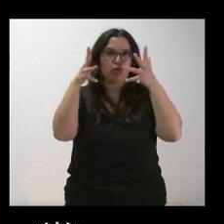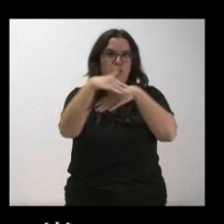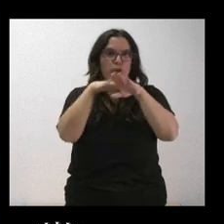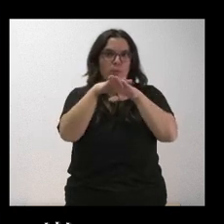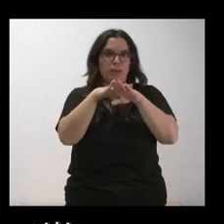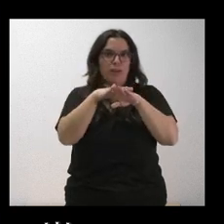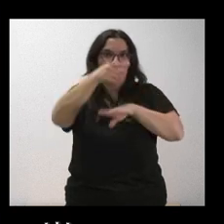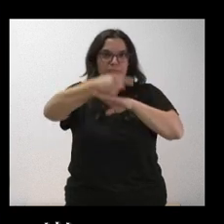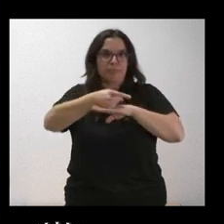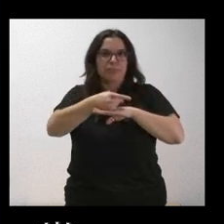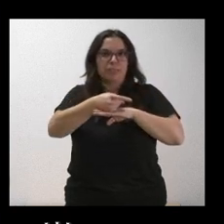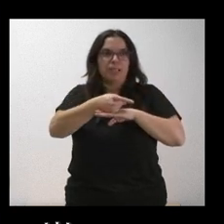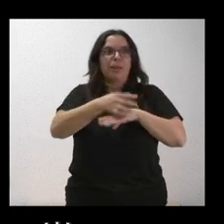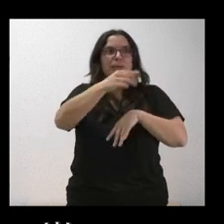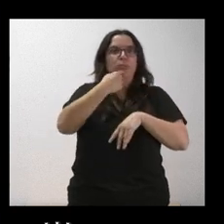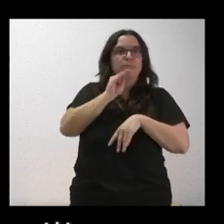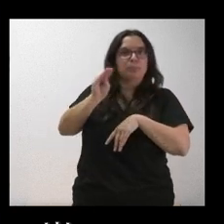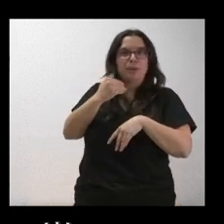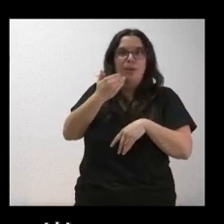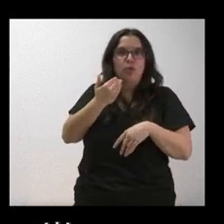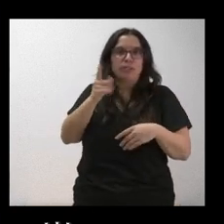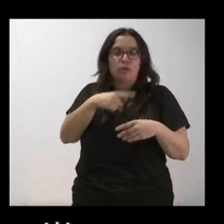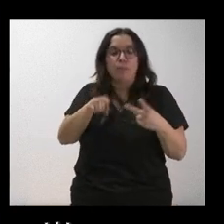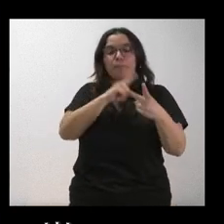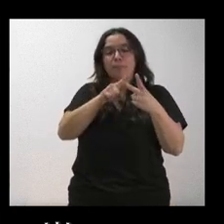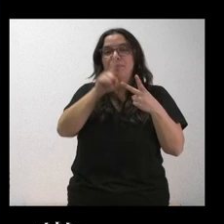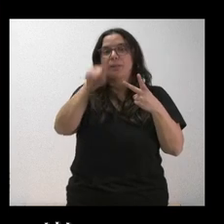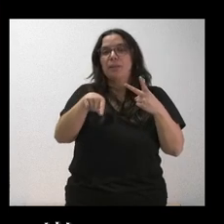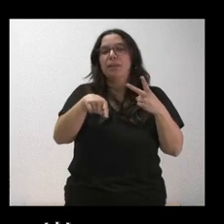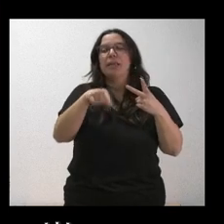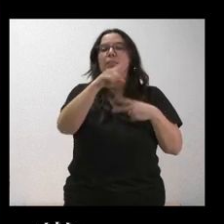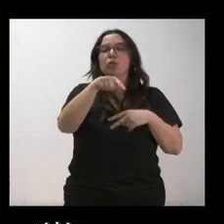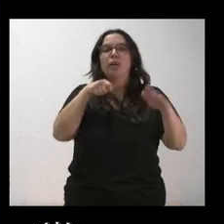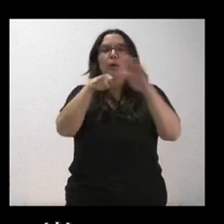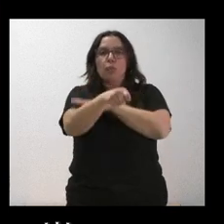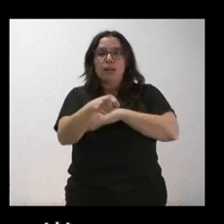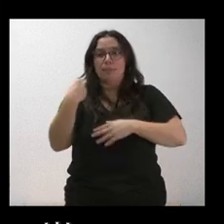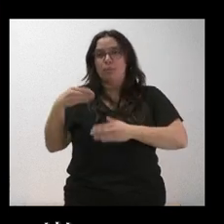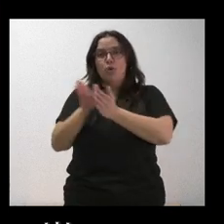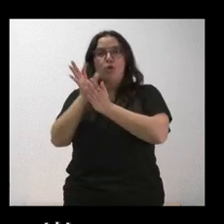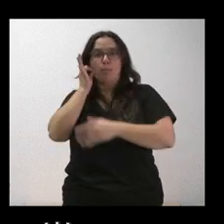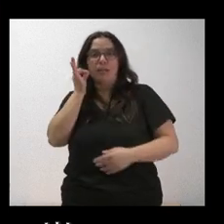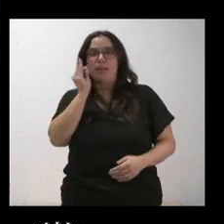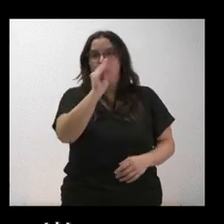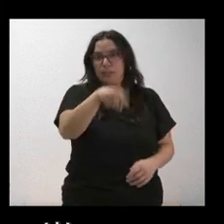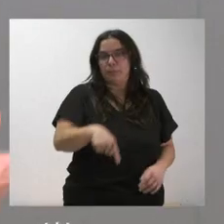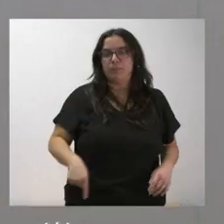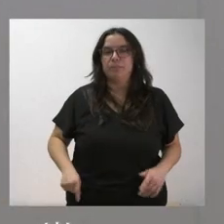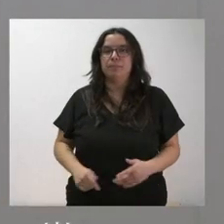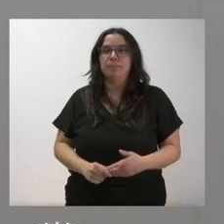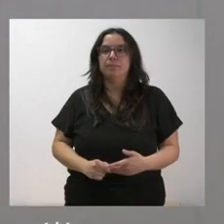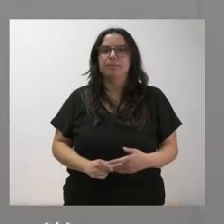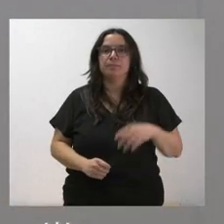gobierno y si se lo han hecho saber así y ya por último si van a definitivamente a recurrir o no que es lo que le planteaba la compañía